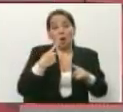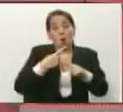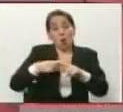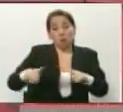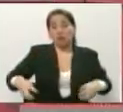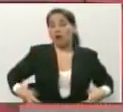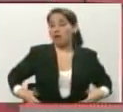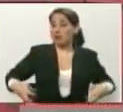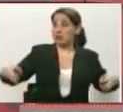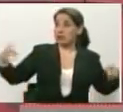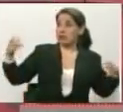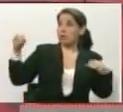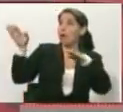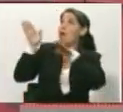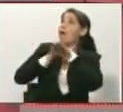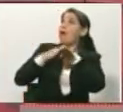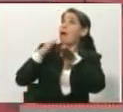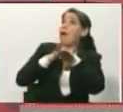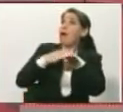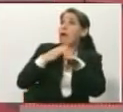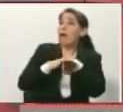bueno, imagínese usted,